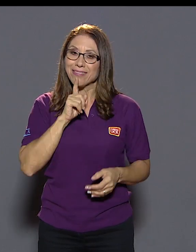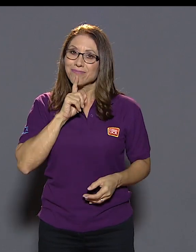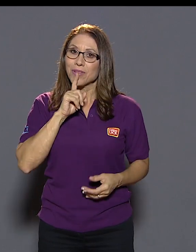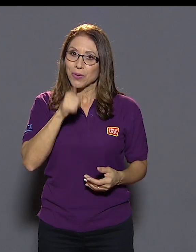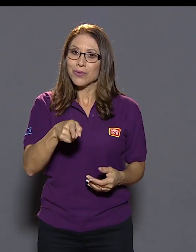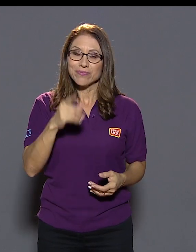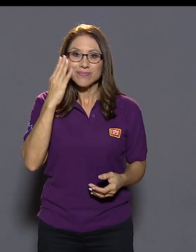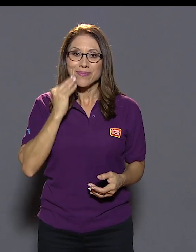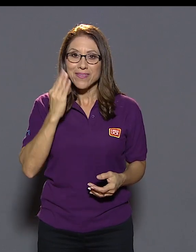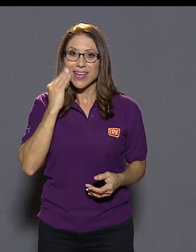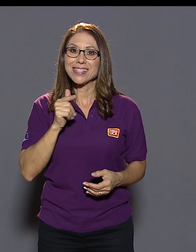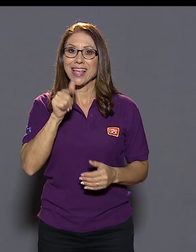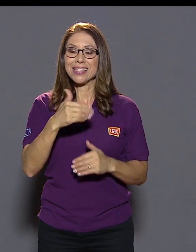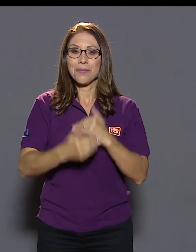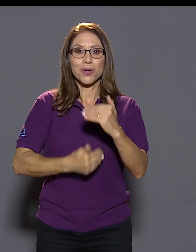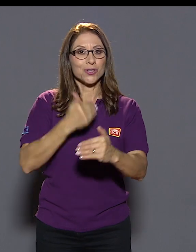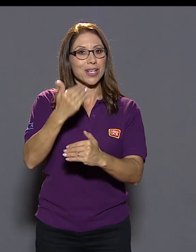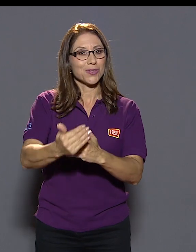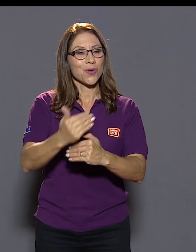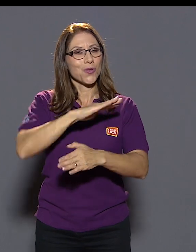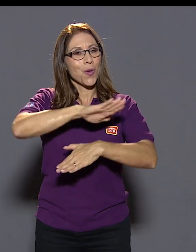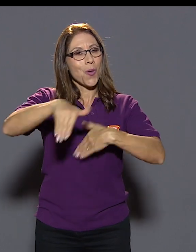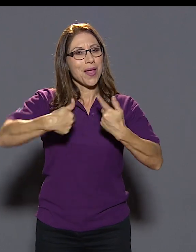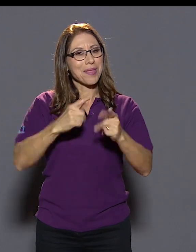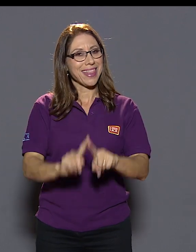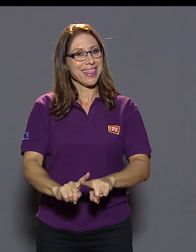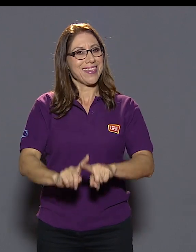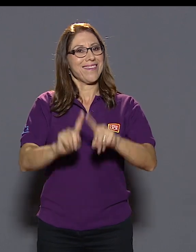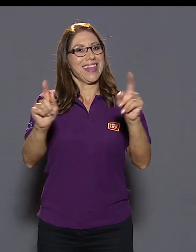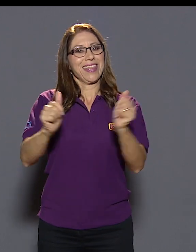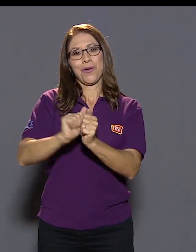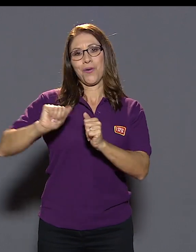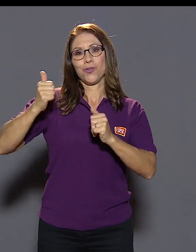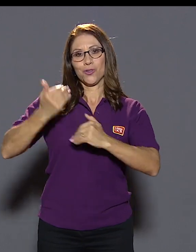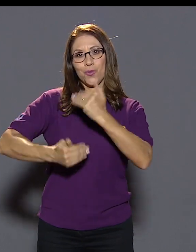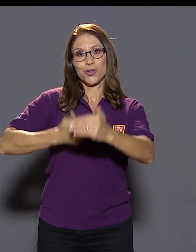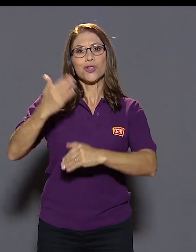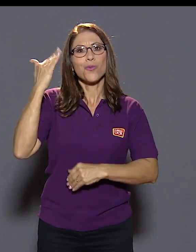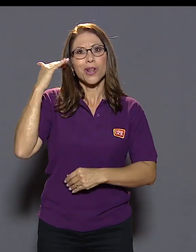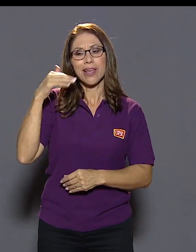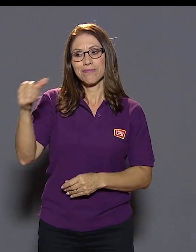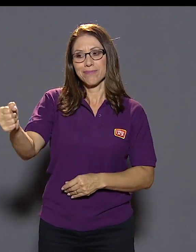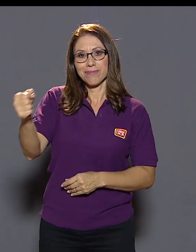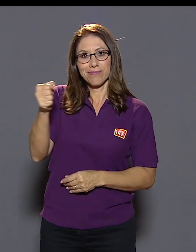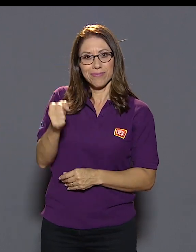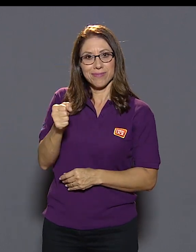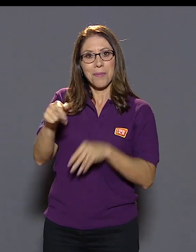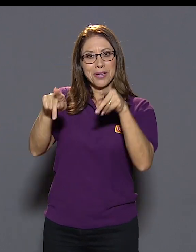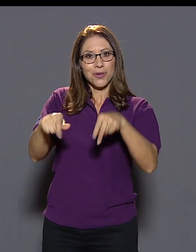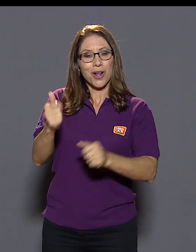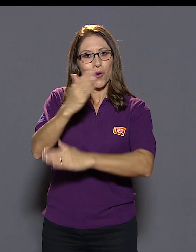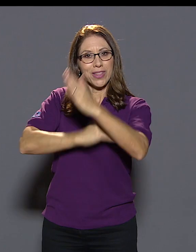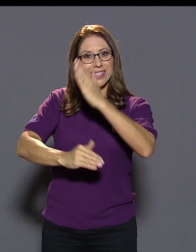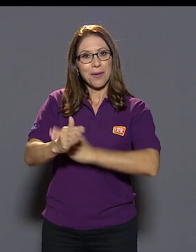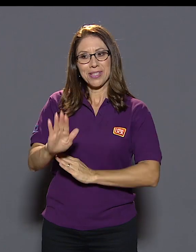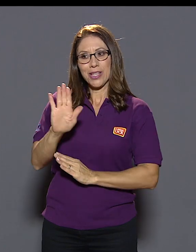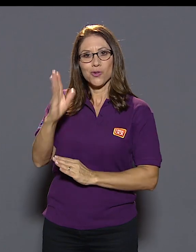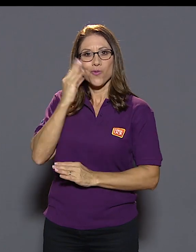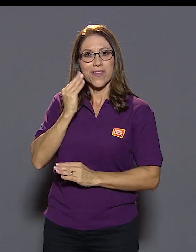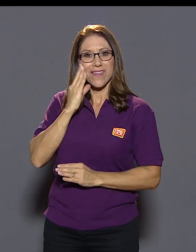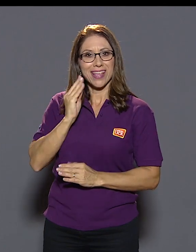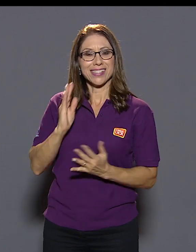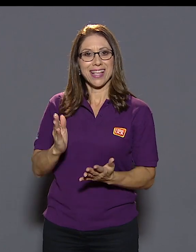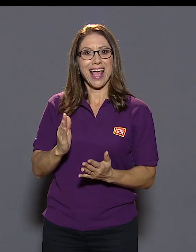la vivencia de este proceso fue totalmente diferente a otros, porque había una persona con discapacidad desde su vivencia y desde la técnica, que